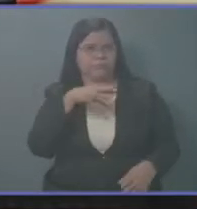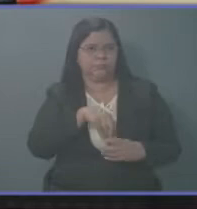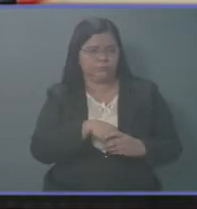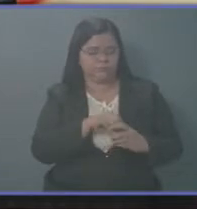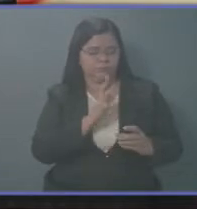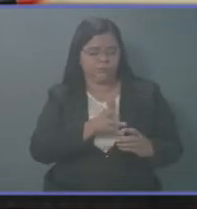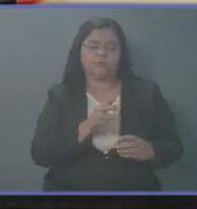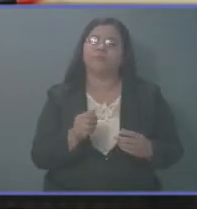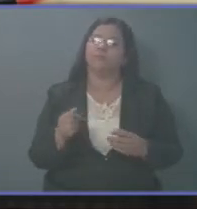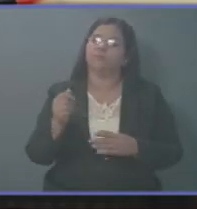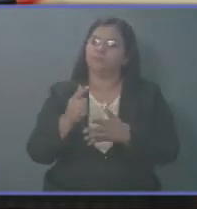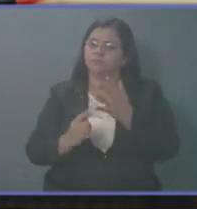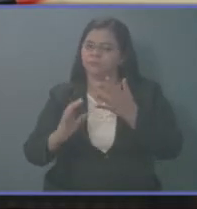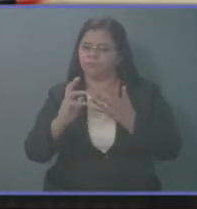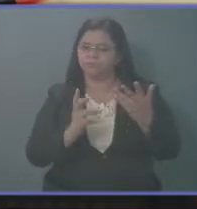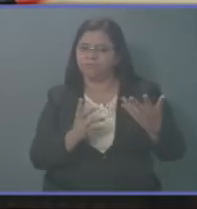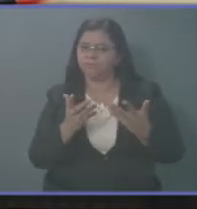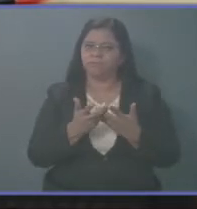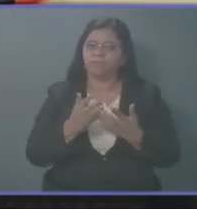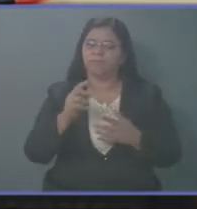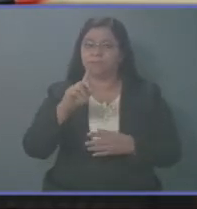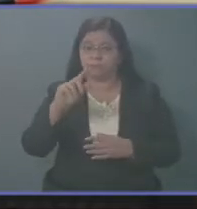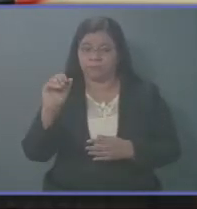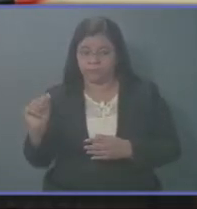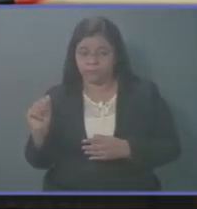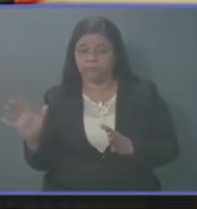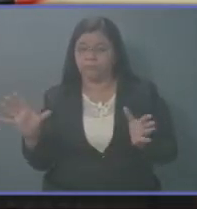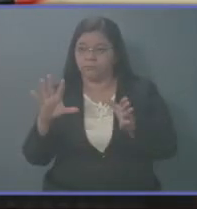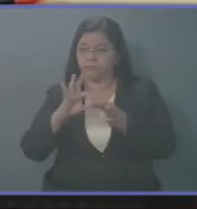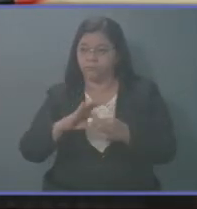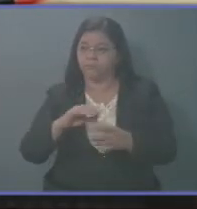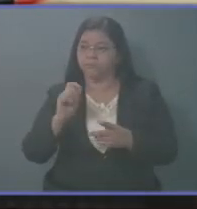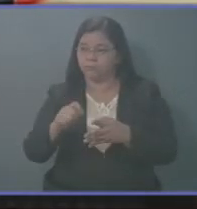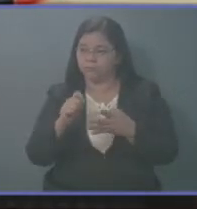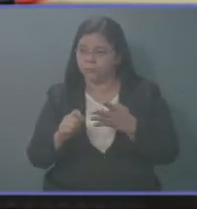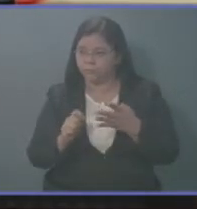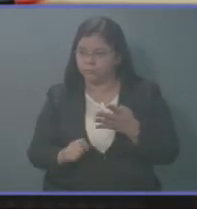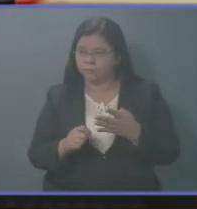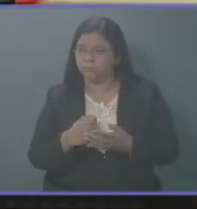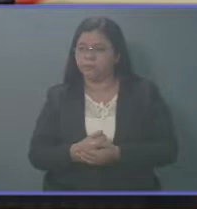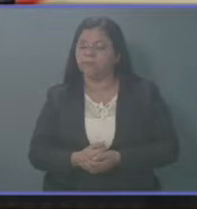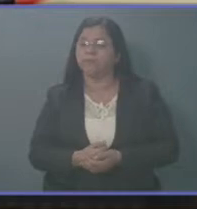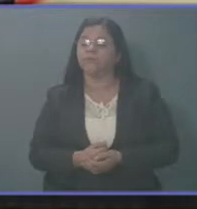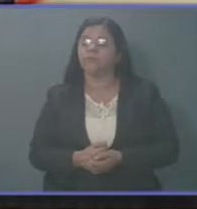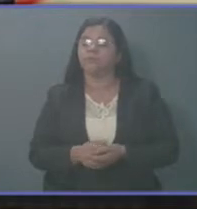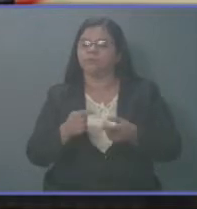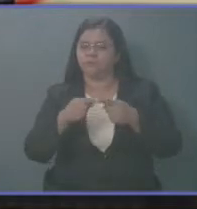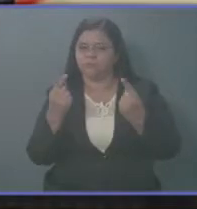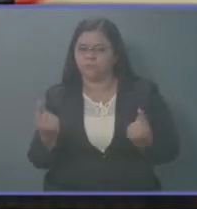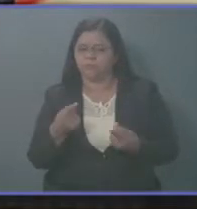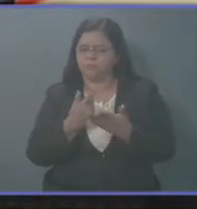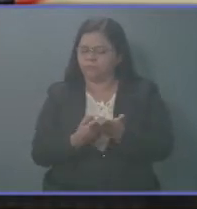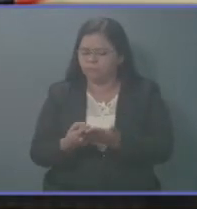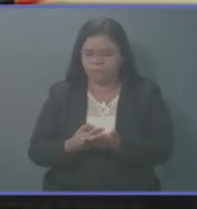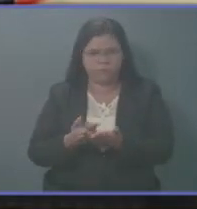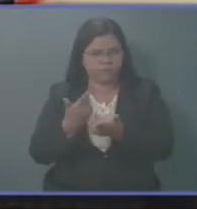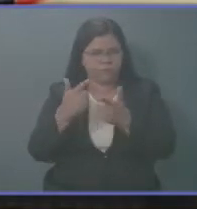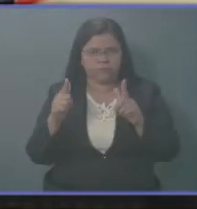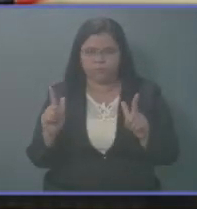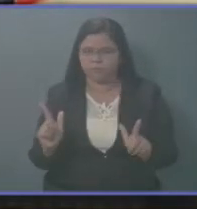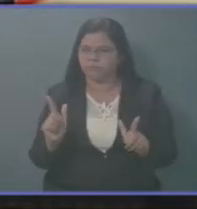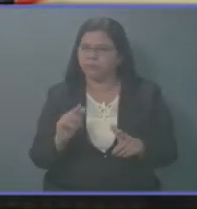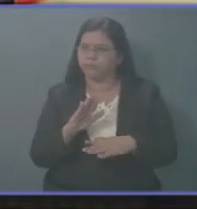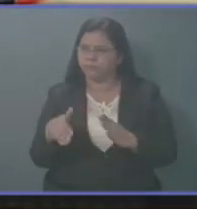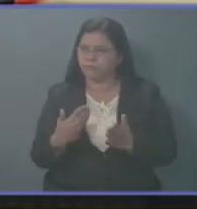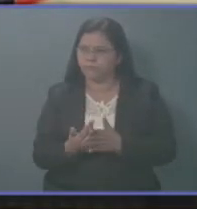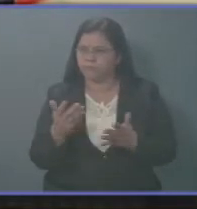la inconstitucionalidad del decreto aprobado. A. Violación a los principios de contradicción, libre debate y discusión reconocidos en